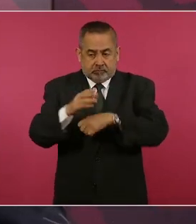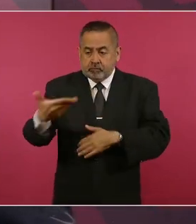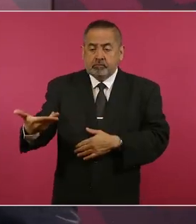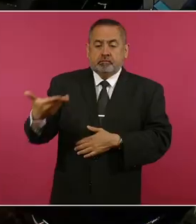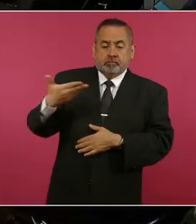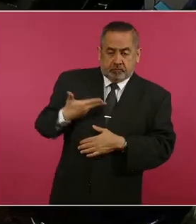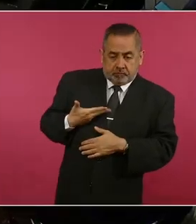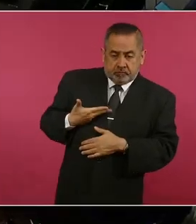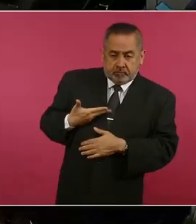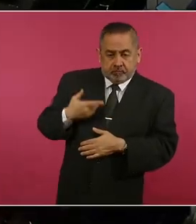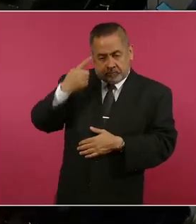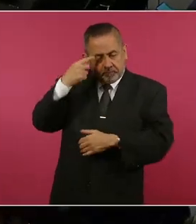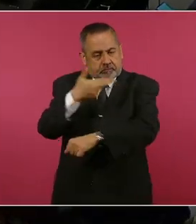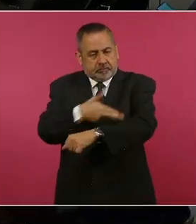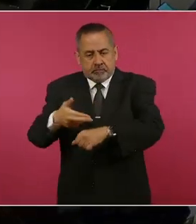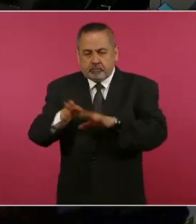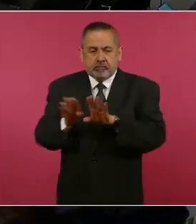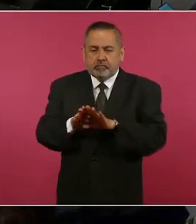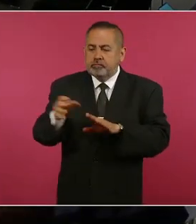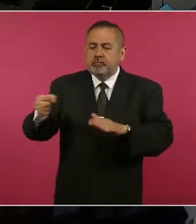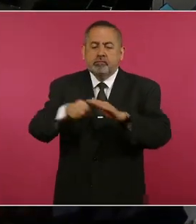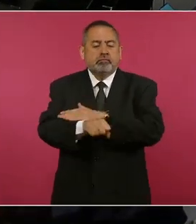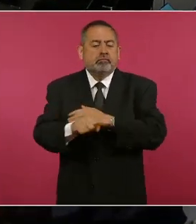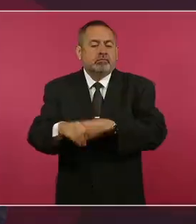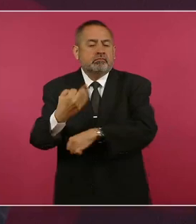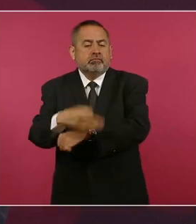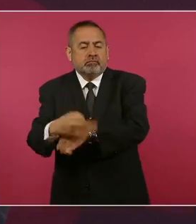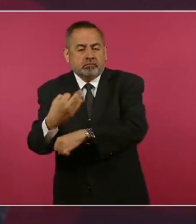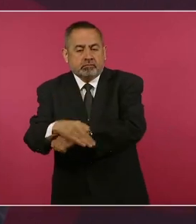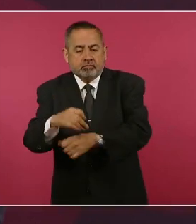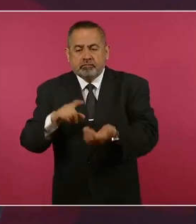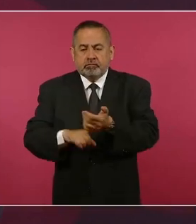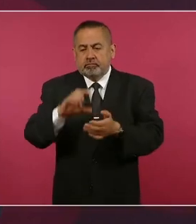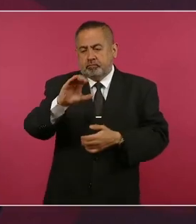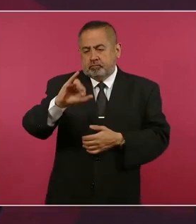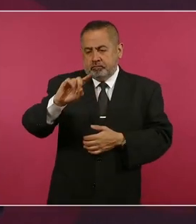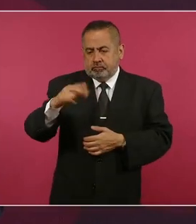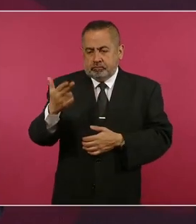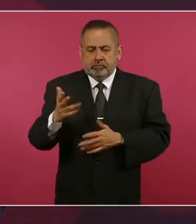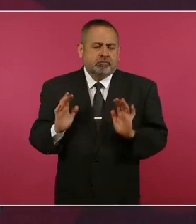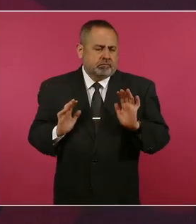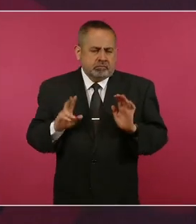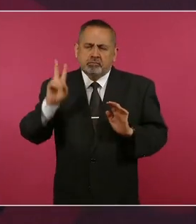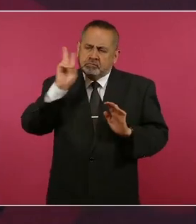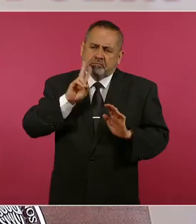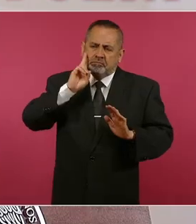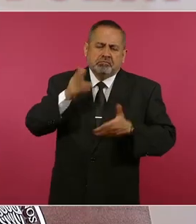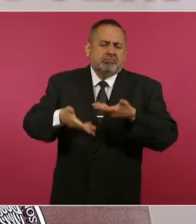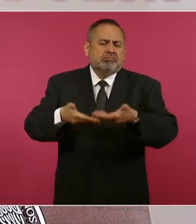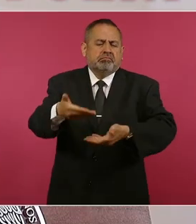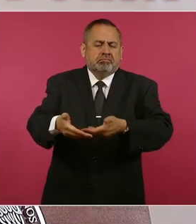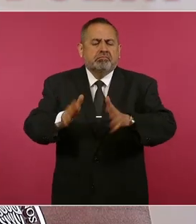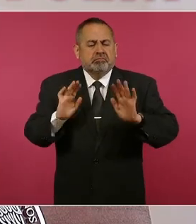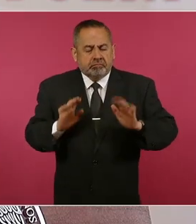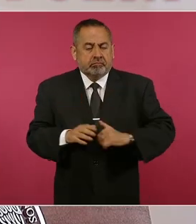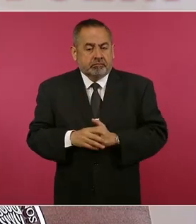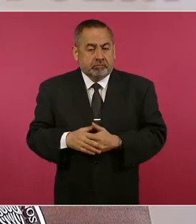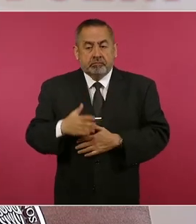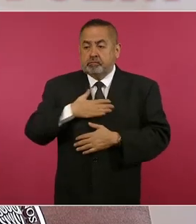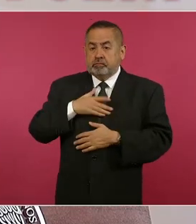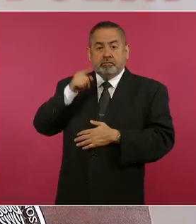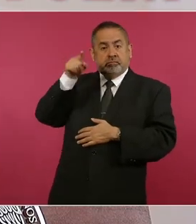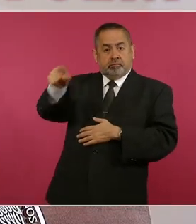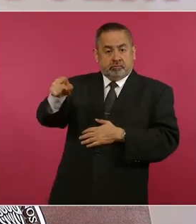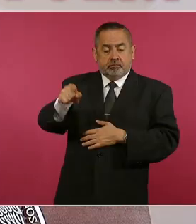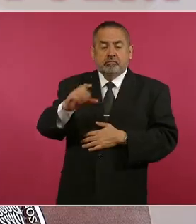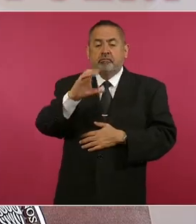de medidas cautelares ante la Corte Interamericana. Así es que se seguirá desarrollando. ¿Qué estamos haciendo en la Corte Internacional